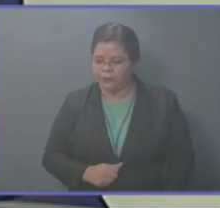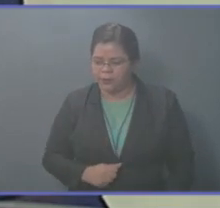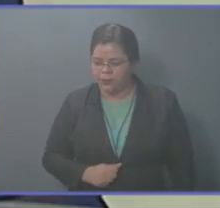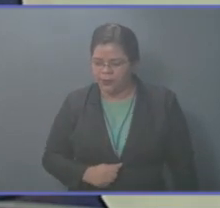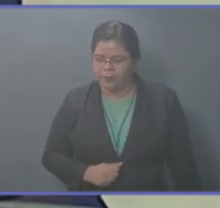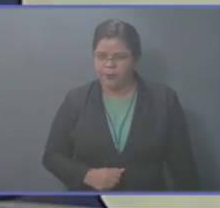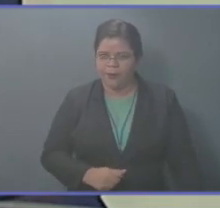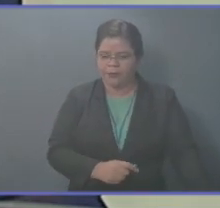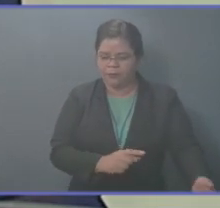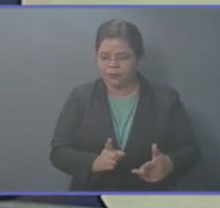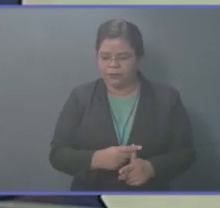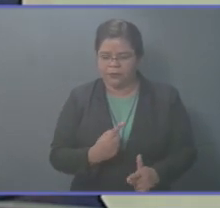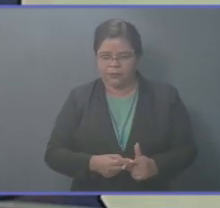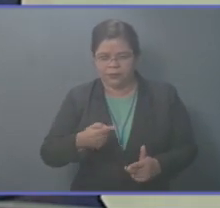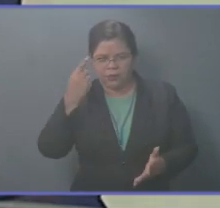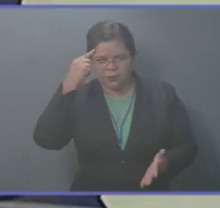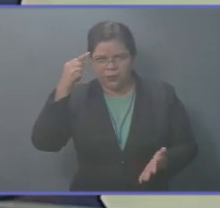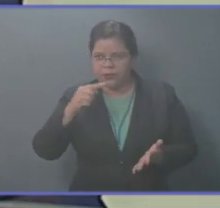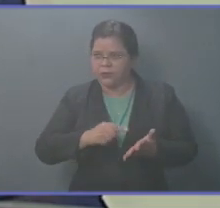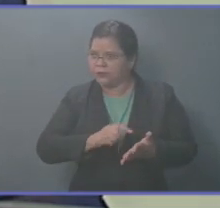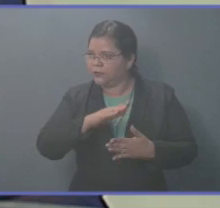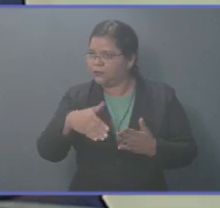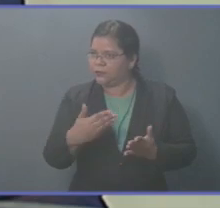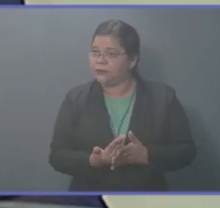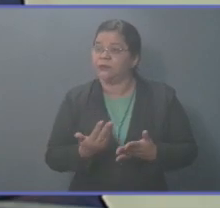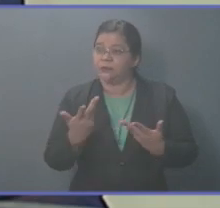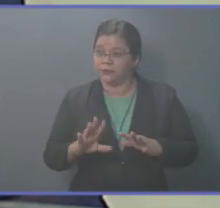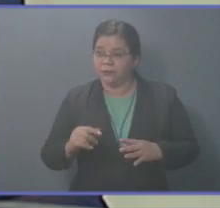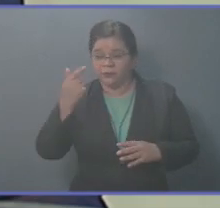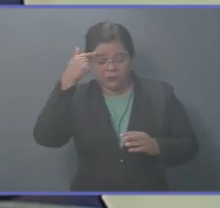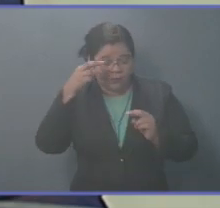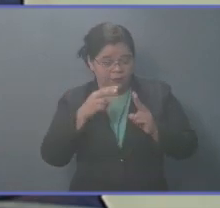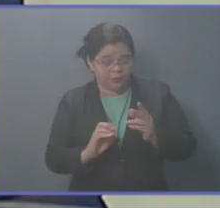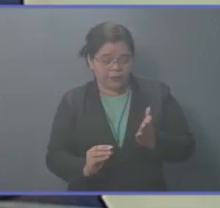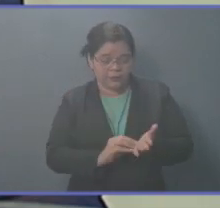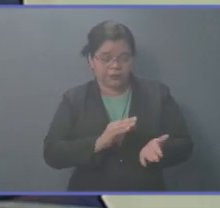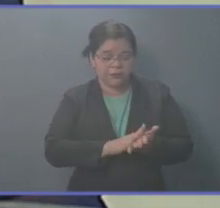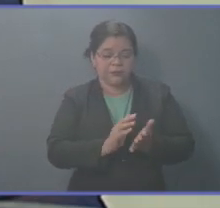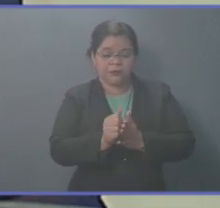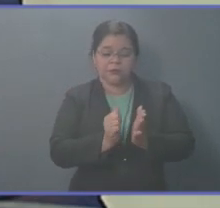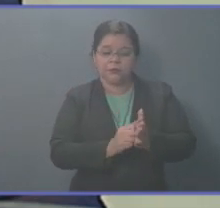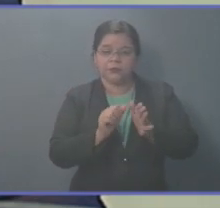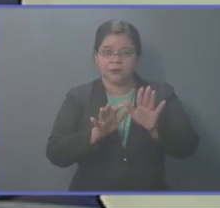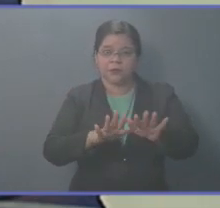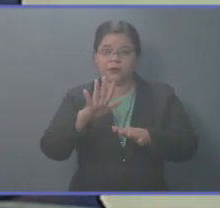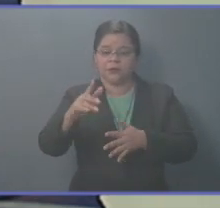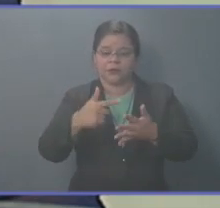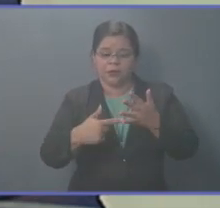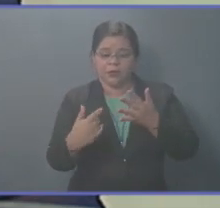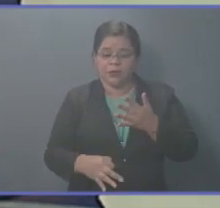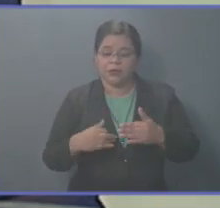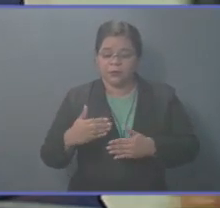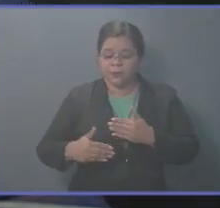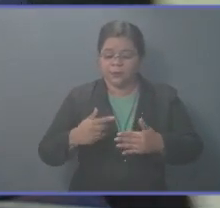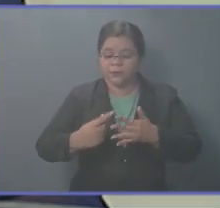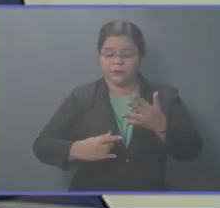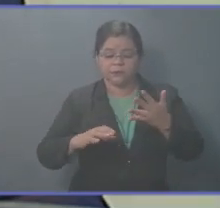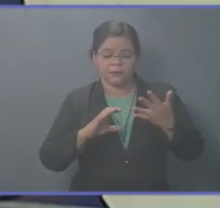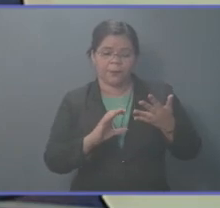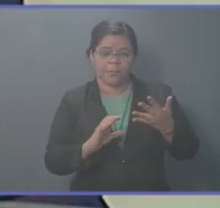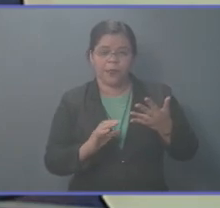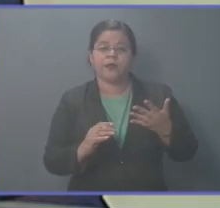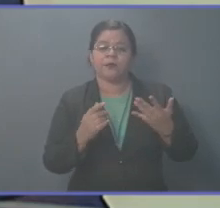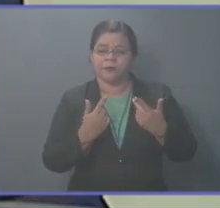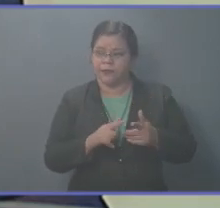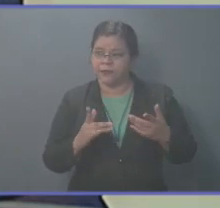que el proceso de inconstitucionalidad es posible aplicar analógicamente lo prescrito en el artículo 15 de la Ley de Procedimientos Constitucionales y permitir